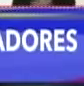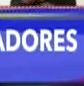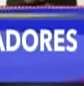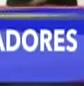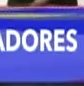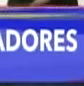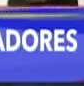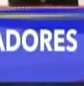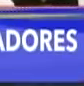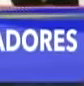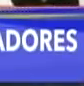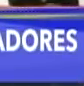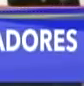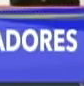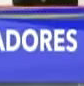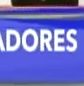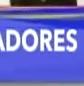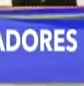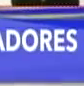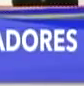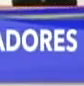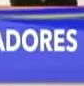las alcaldesas para